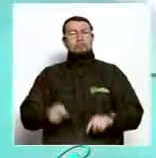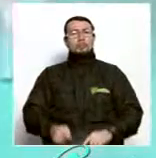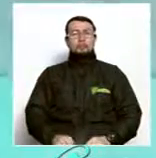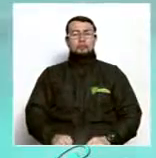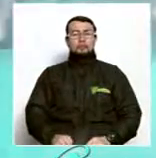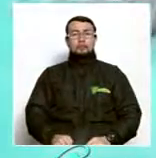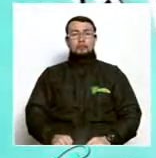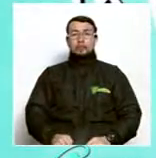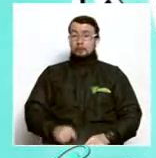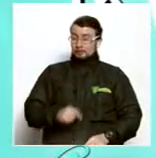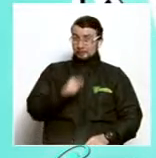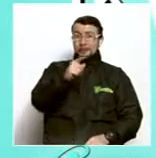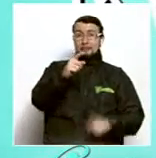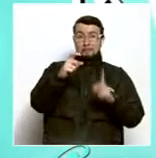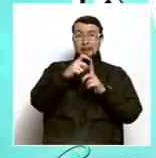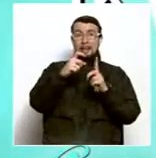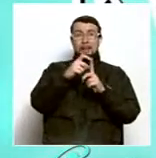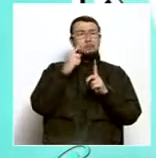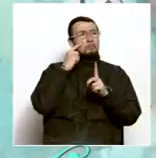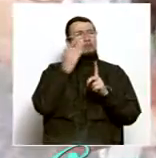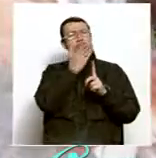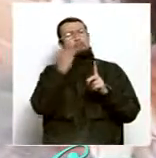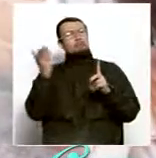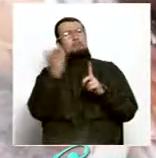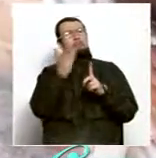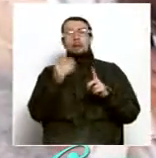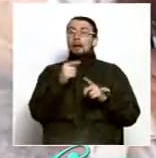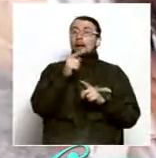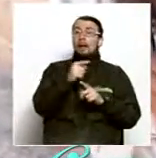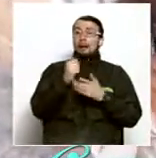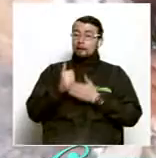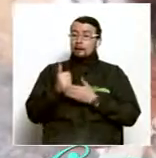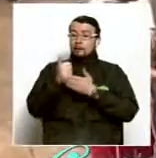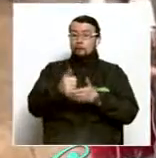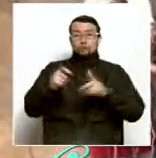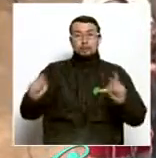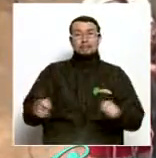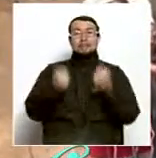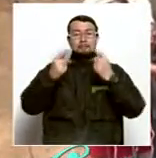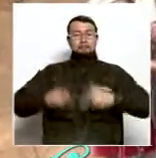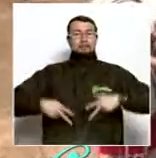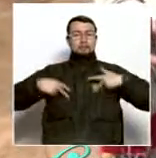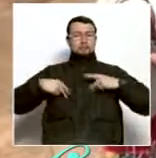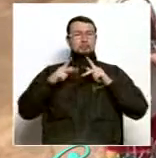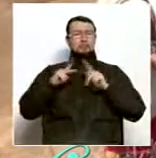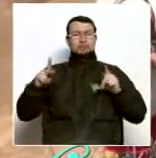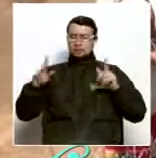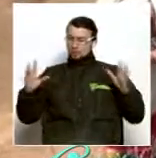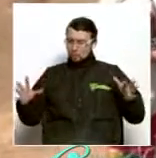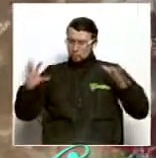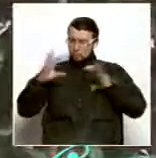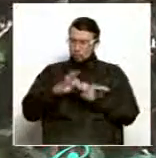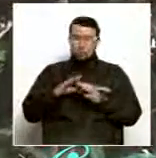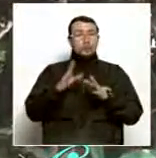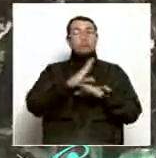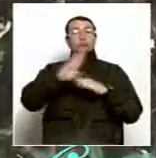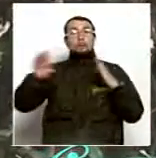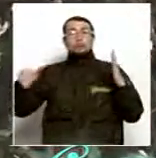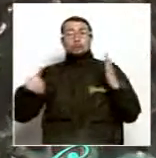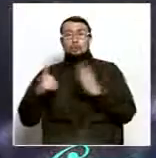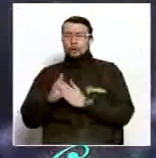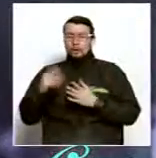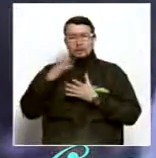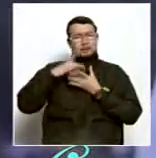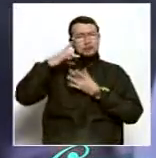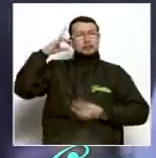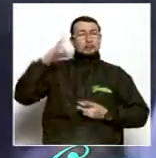La palabra Icuaxenduna es el plan salvavidas para este planeta. Es la unión de todas las autoridades espirituales de